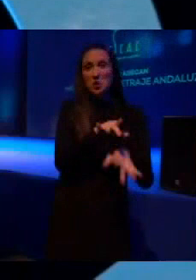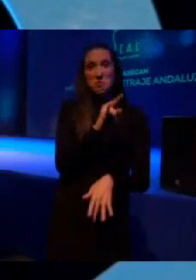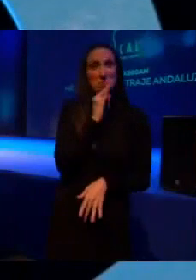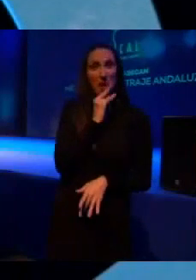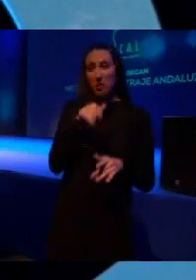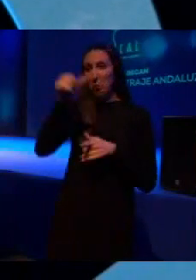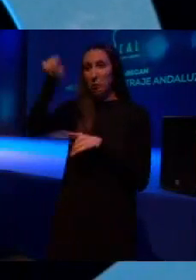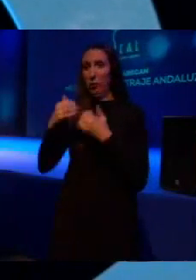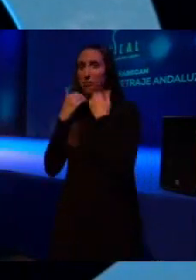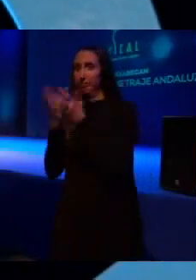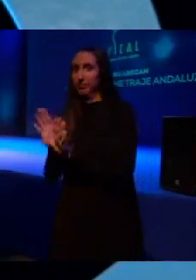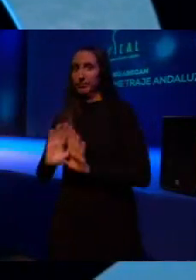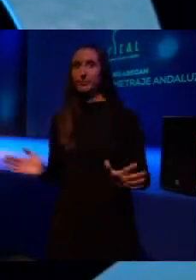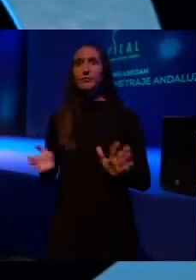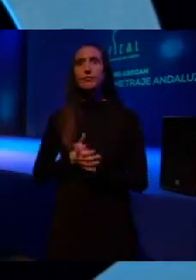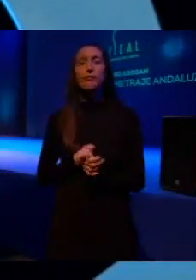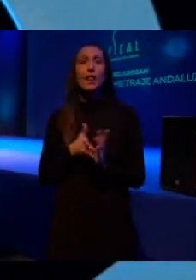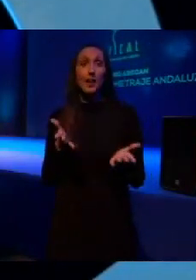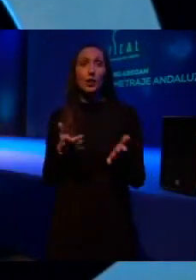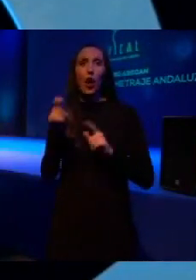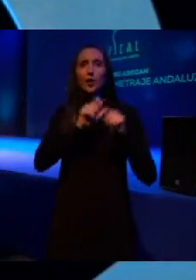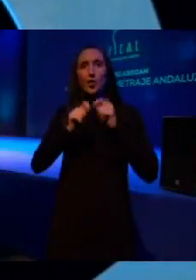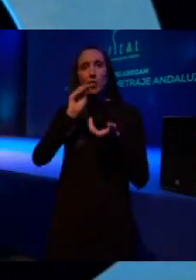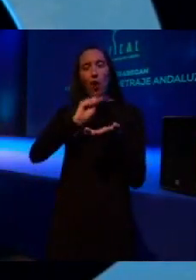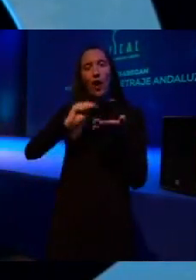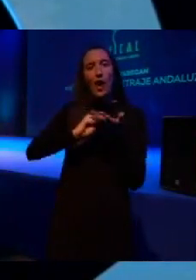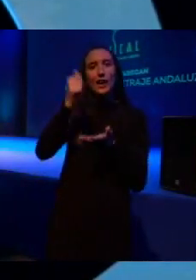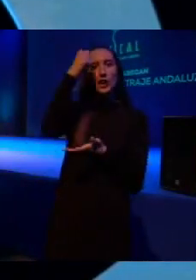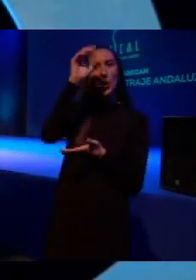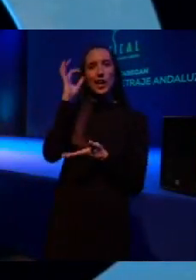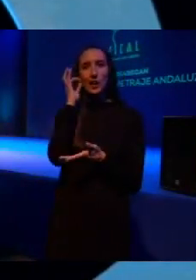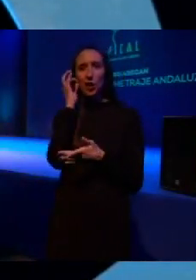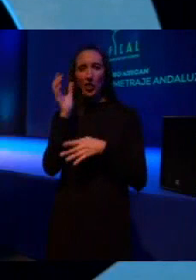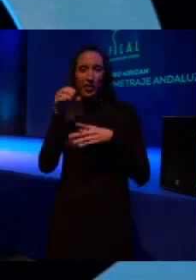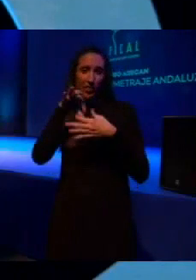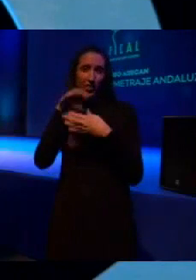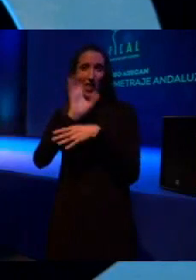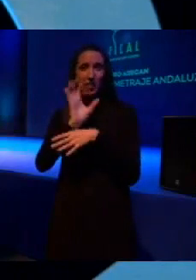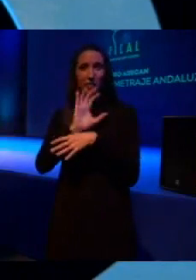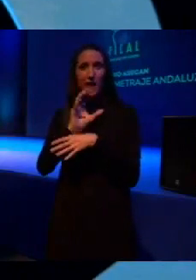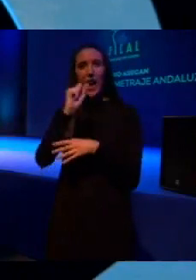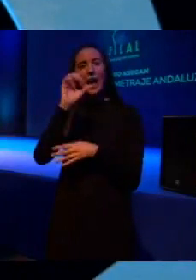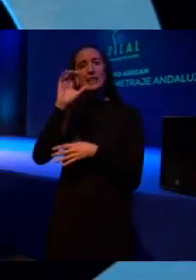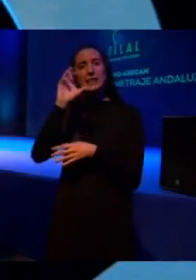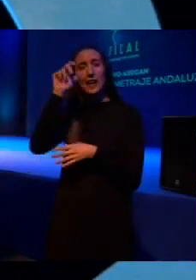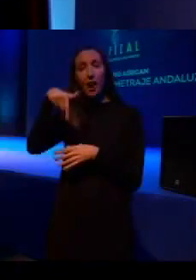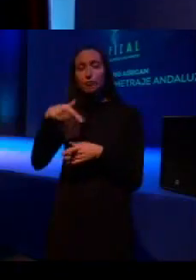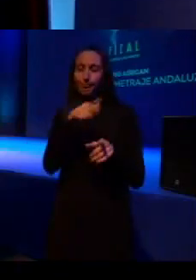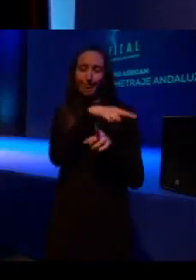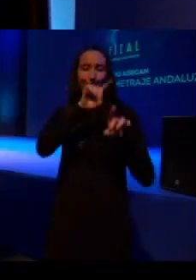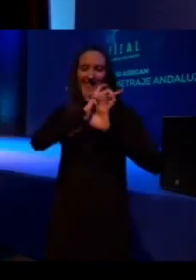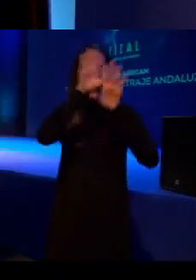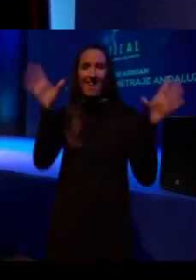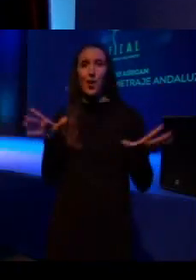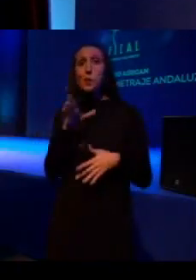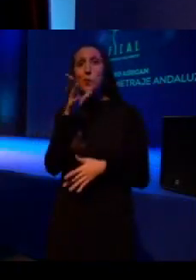mala película. Esto en la Asociación de Escritoras y Escritores Cinematográficos de Andalucía, ASECAM, lo tienen muy claro y por